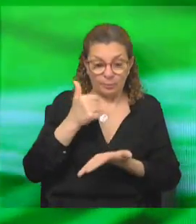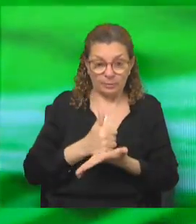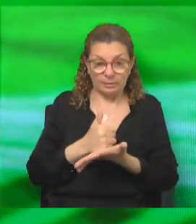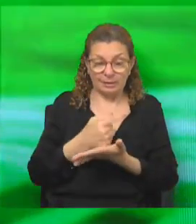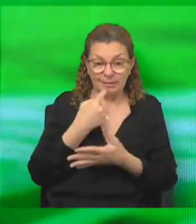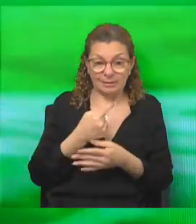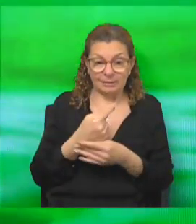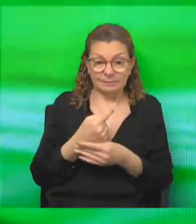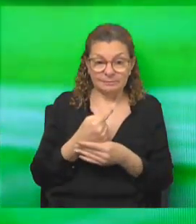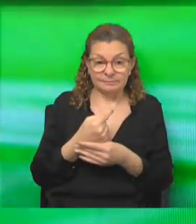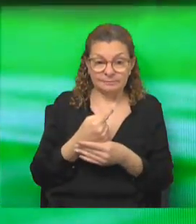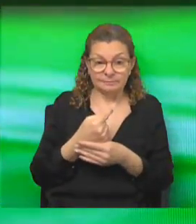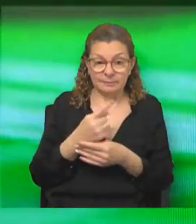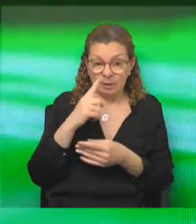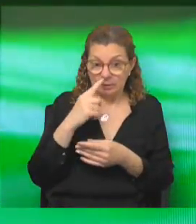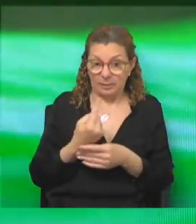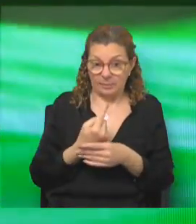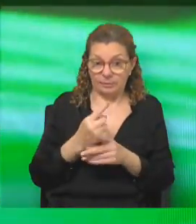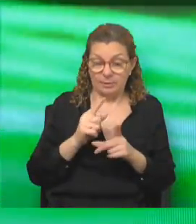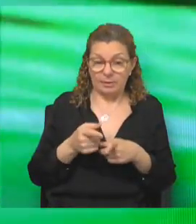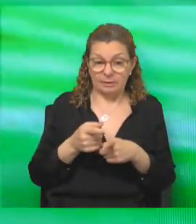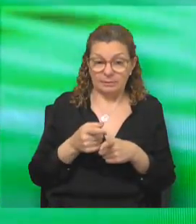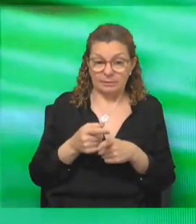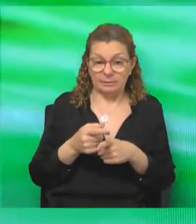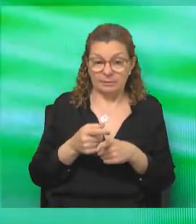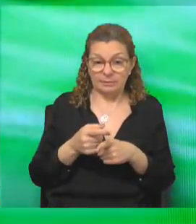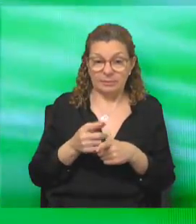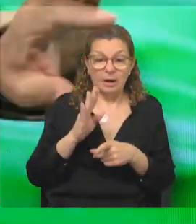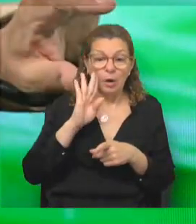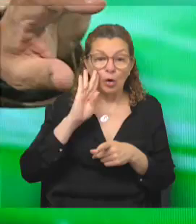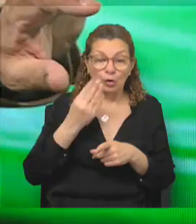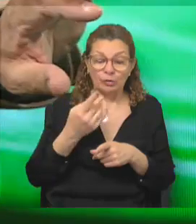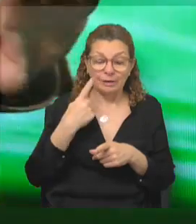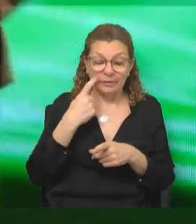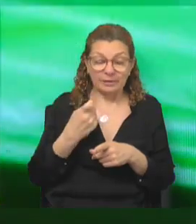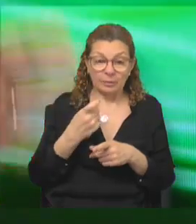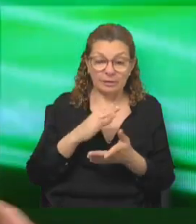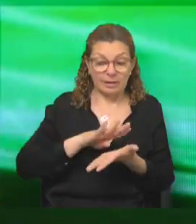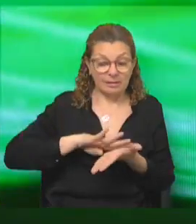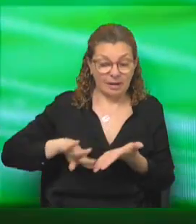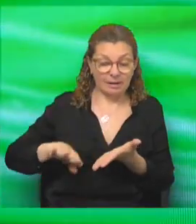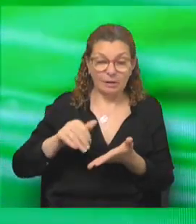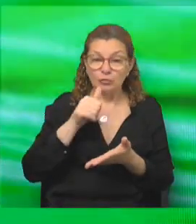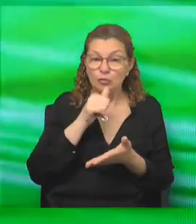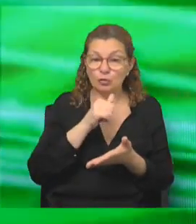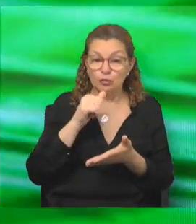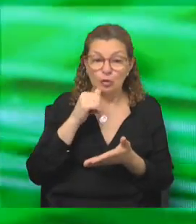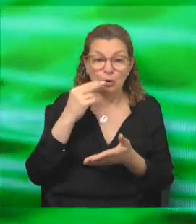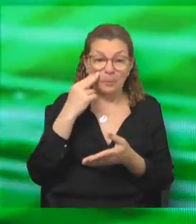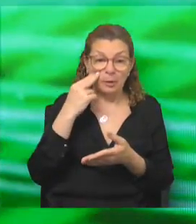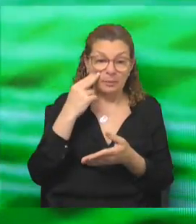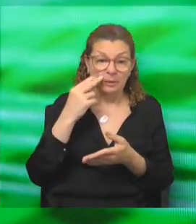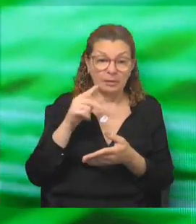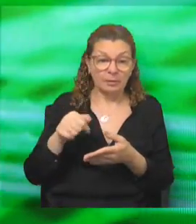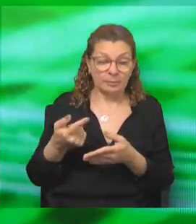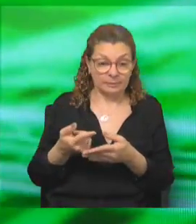y la y la velocidad para reconocerlo y apartar y resolver el problema cuando ocurre